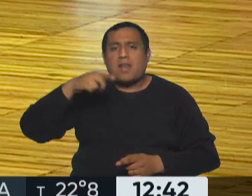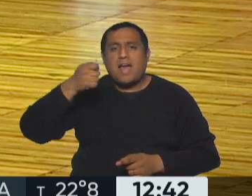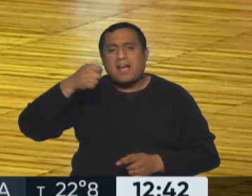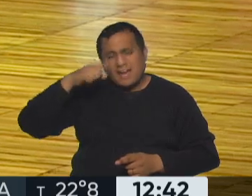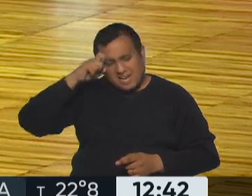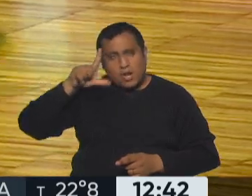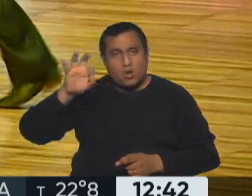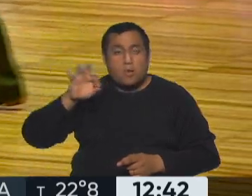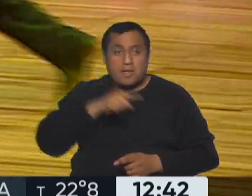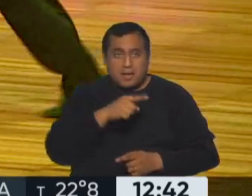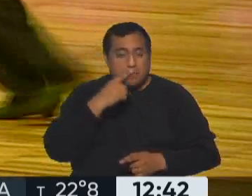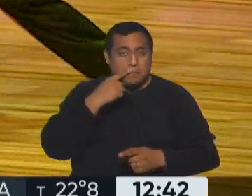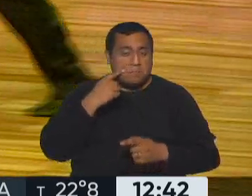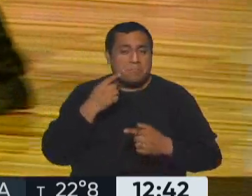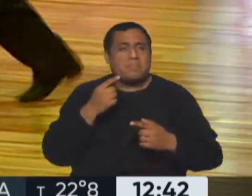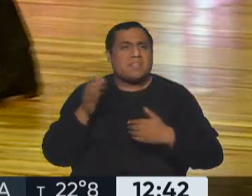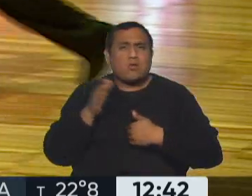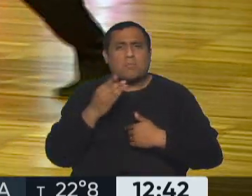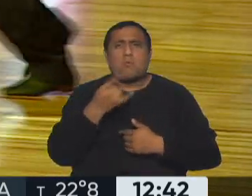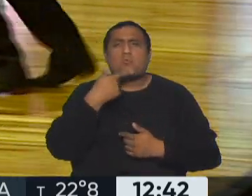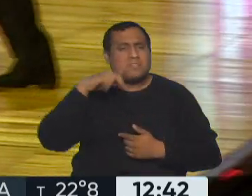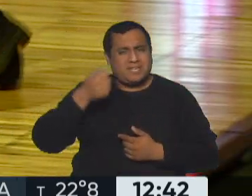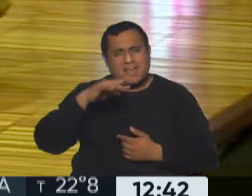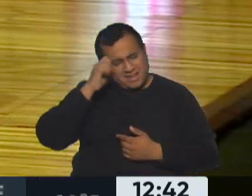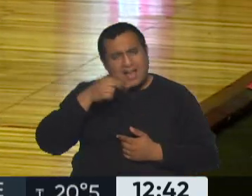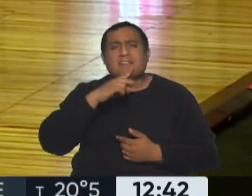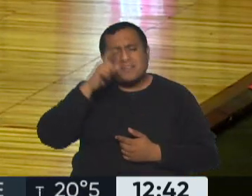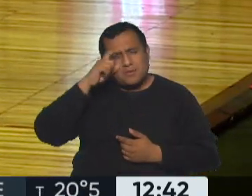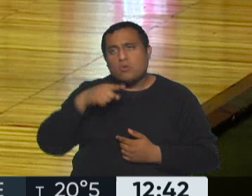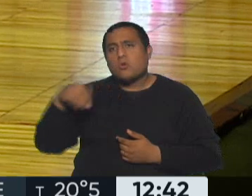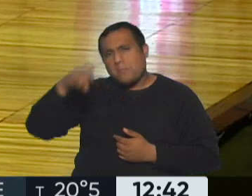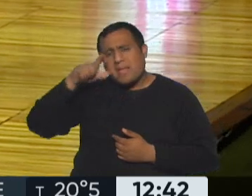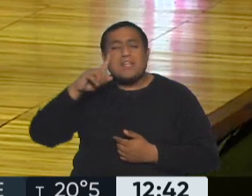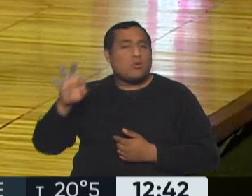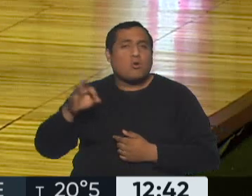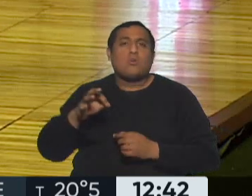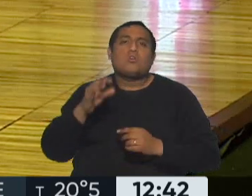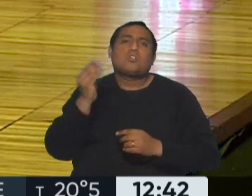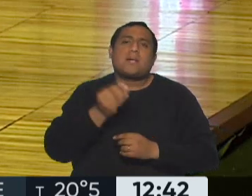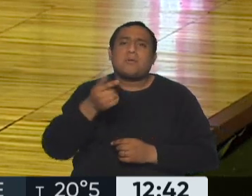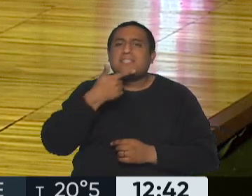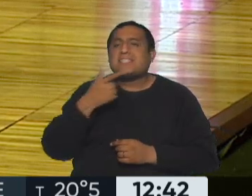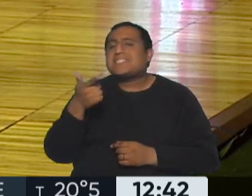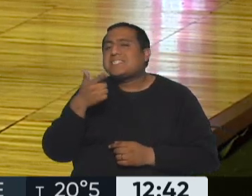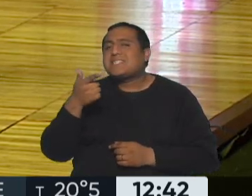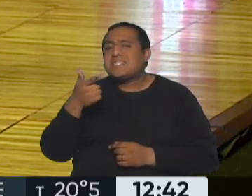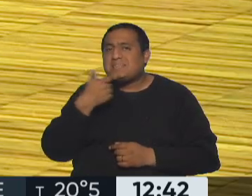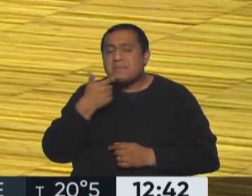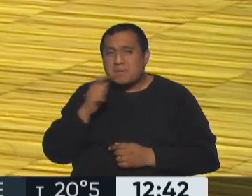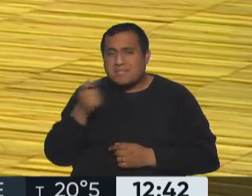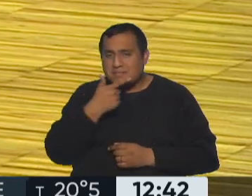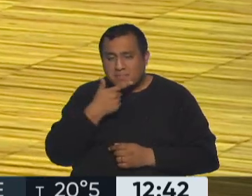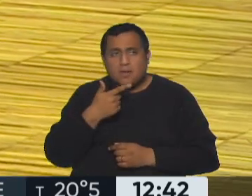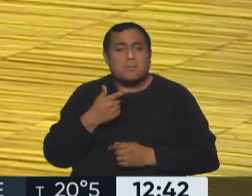maestro haciendo entre tangos en la oficina del arte y daniel melingo va a estrenar el sábado 17 de septiembre la ópera link era